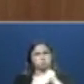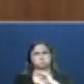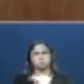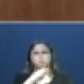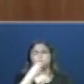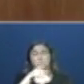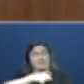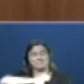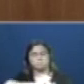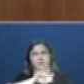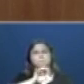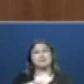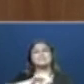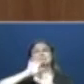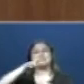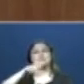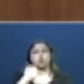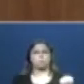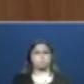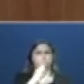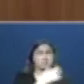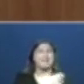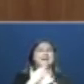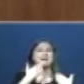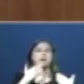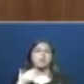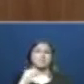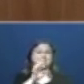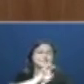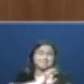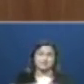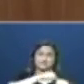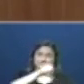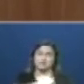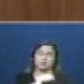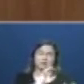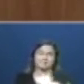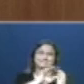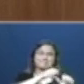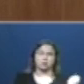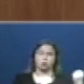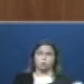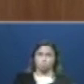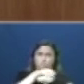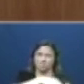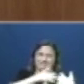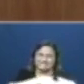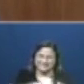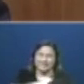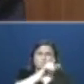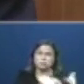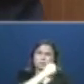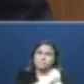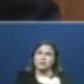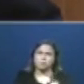España y para Castilla y león y ello gracias fundamentalmente al esfuerzo de los trabajadores a sus altos